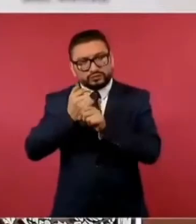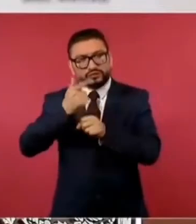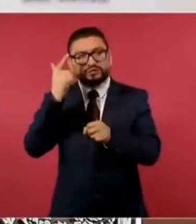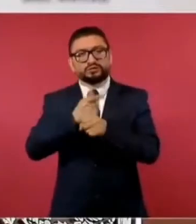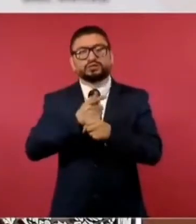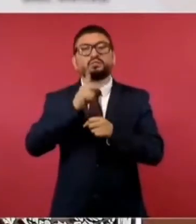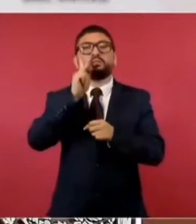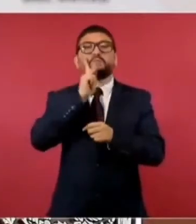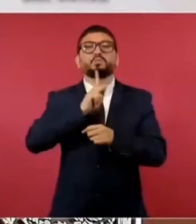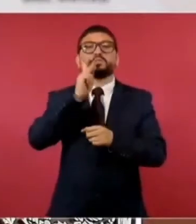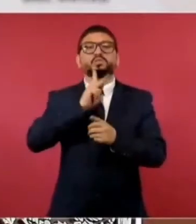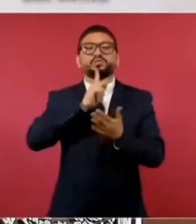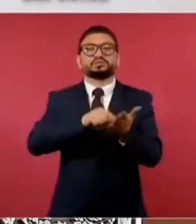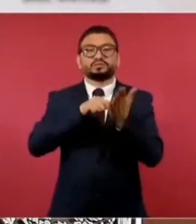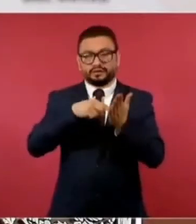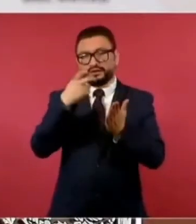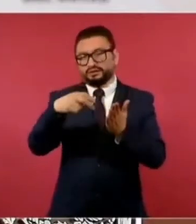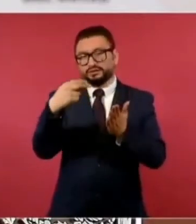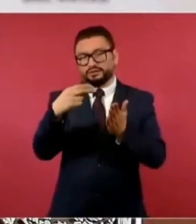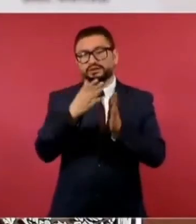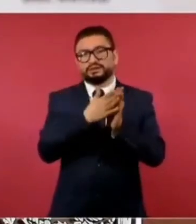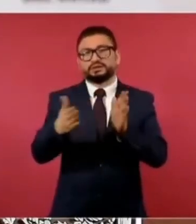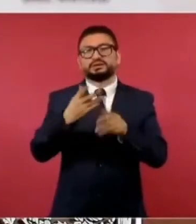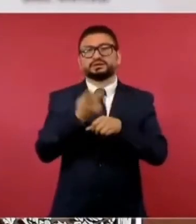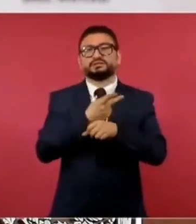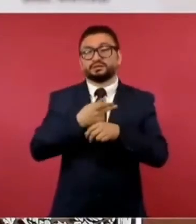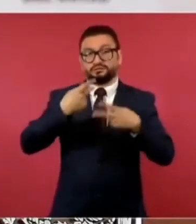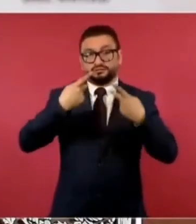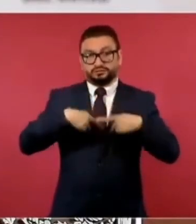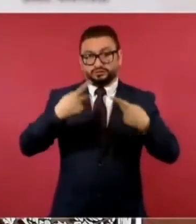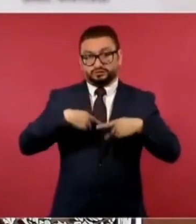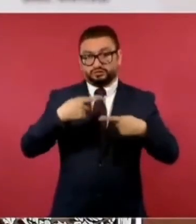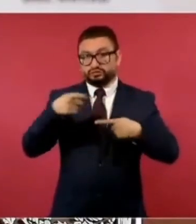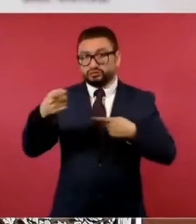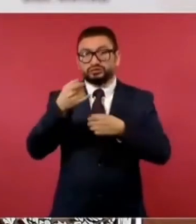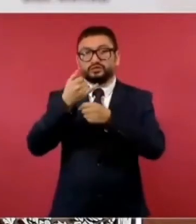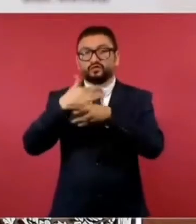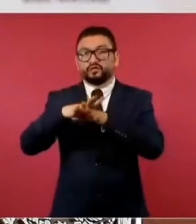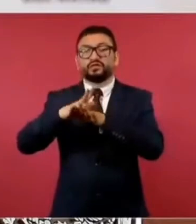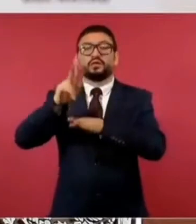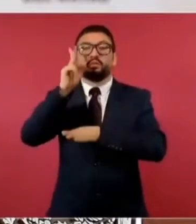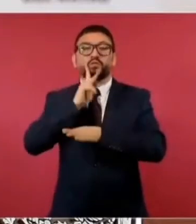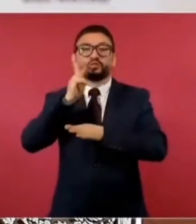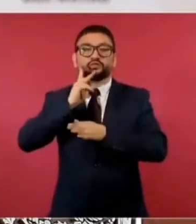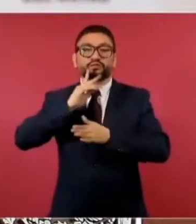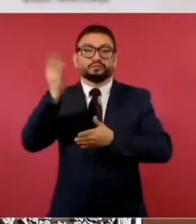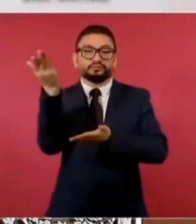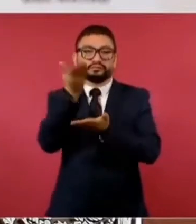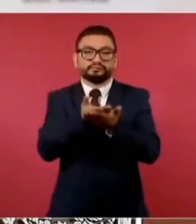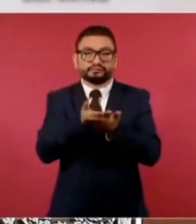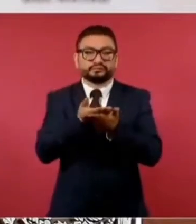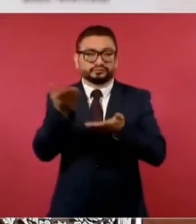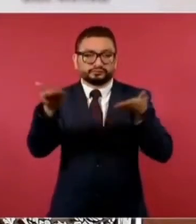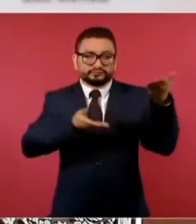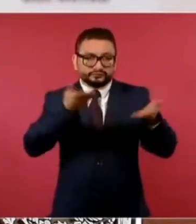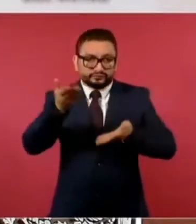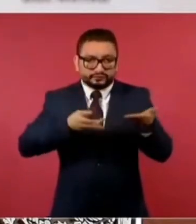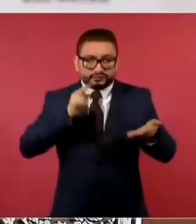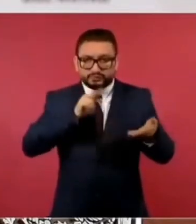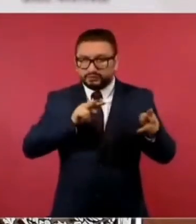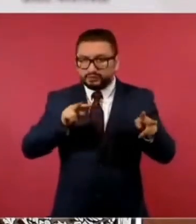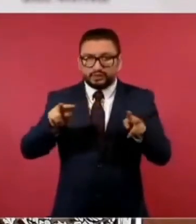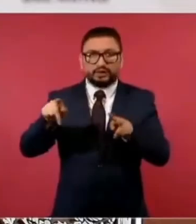le llama, ¿no? Donde las partes recaudan y aportan evidencia para probar